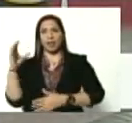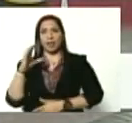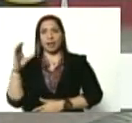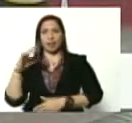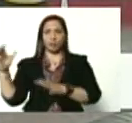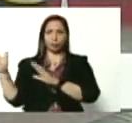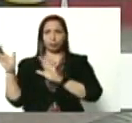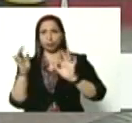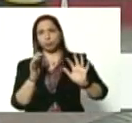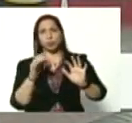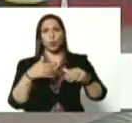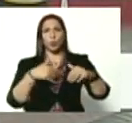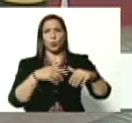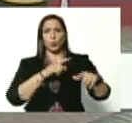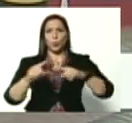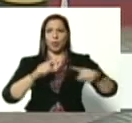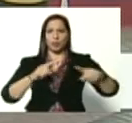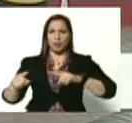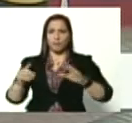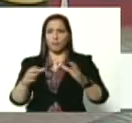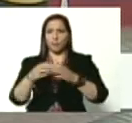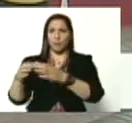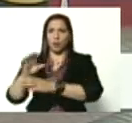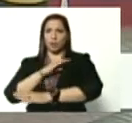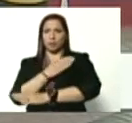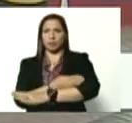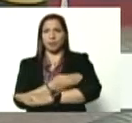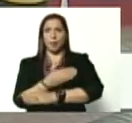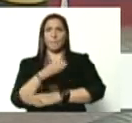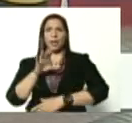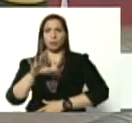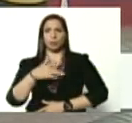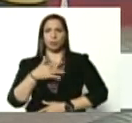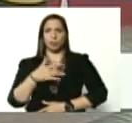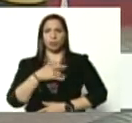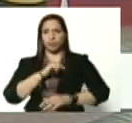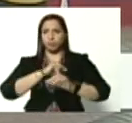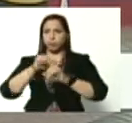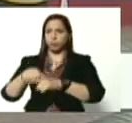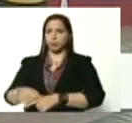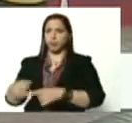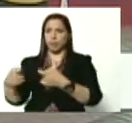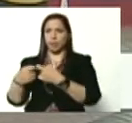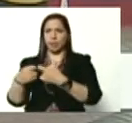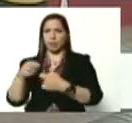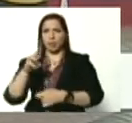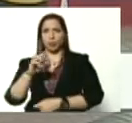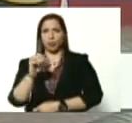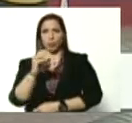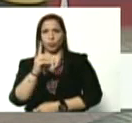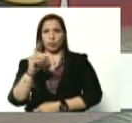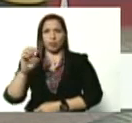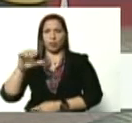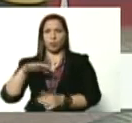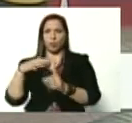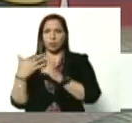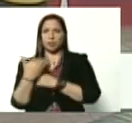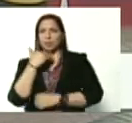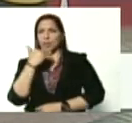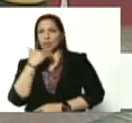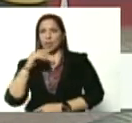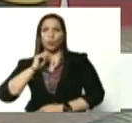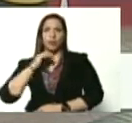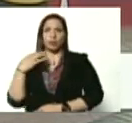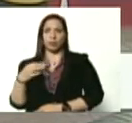comanda las fuerzas patriotas que vencen a las tropas realistas en la batalla del rodeo en los alrededores de guatire el